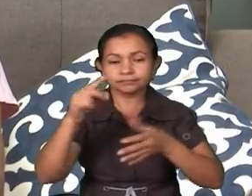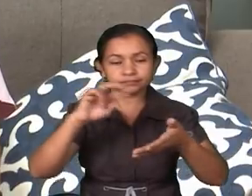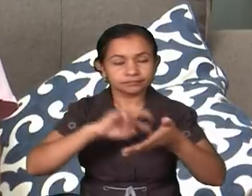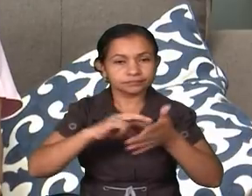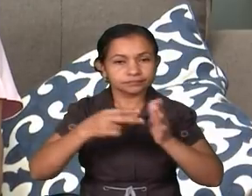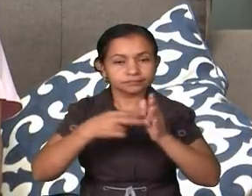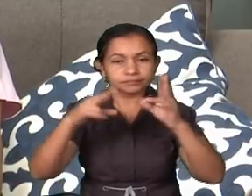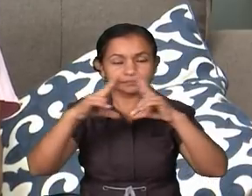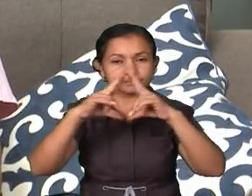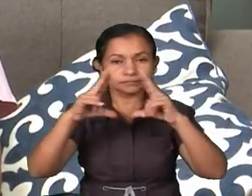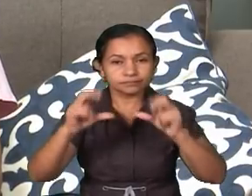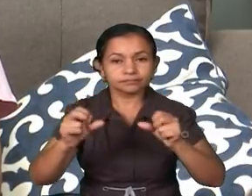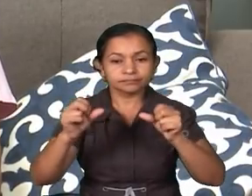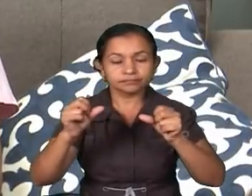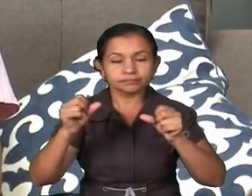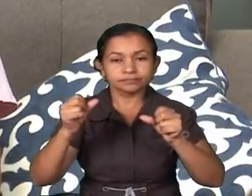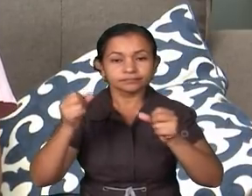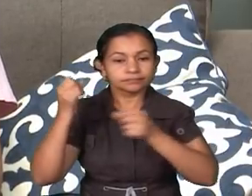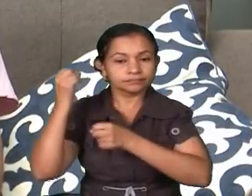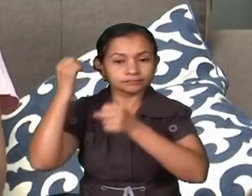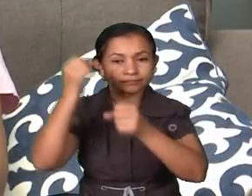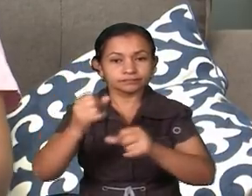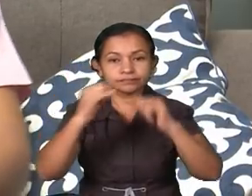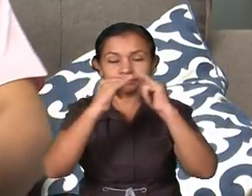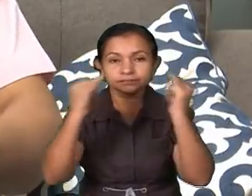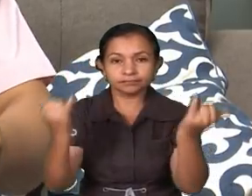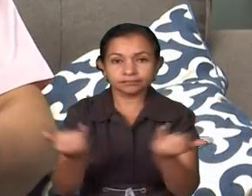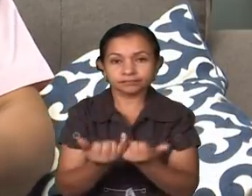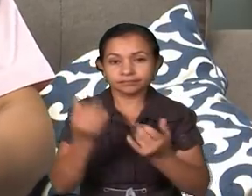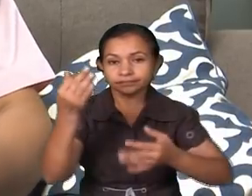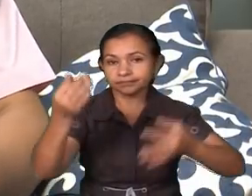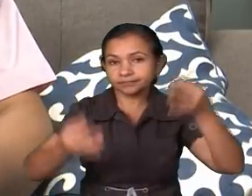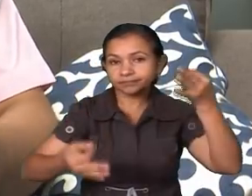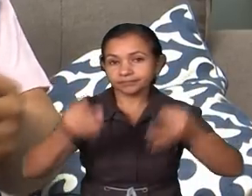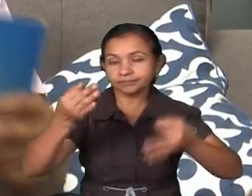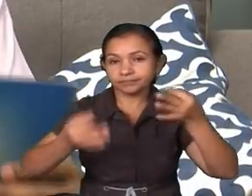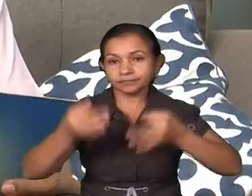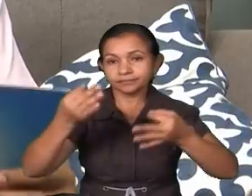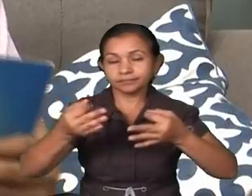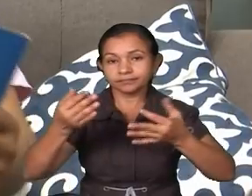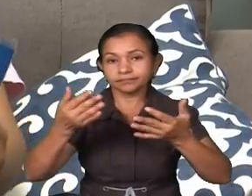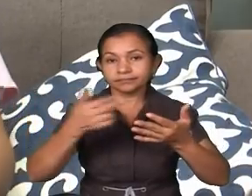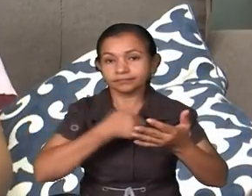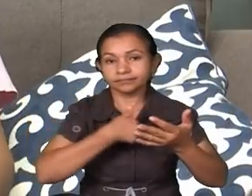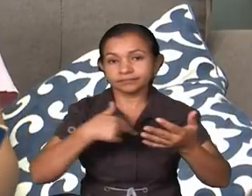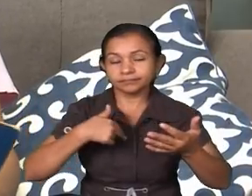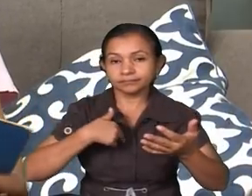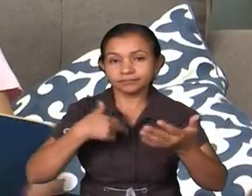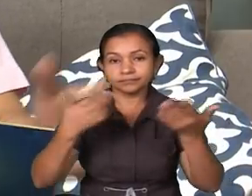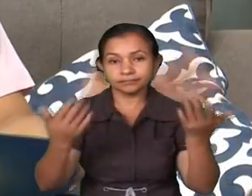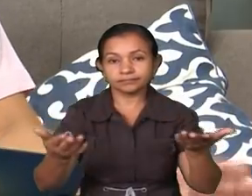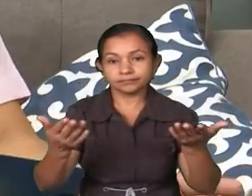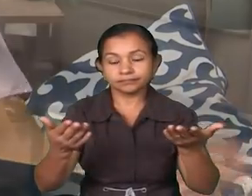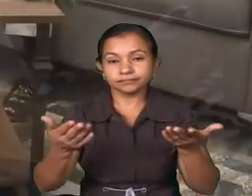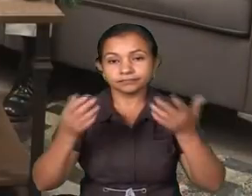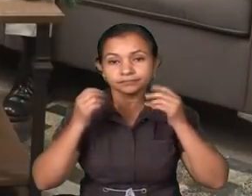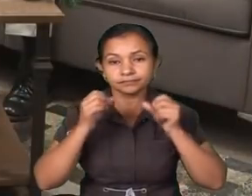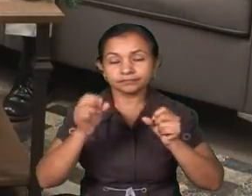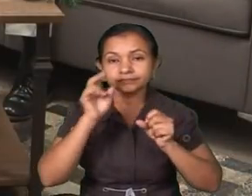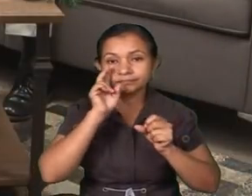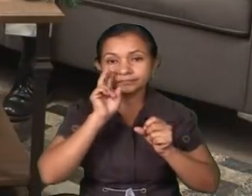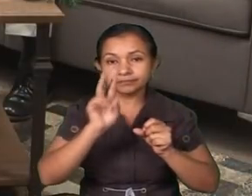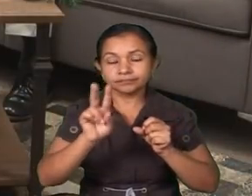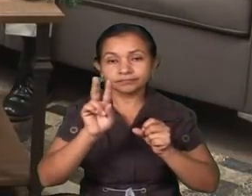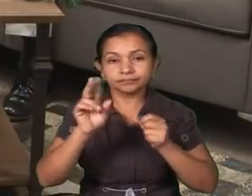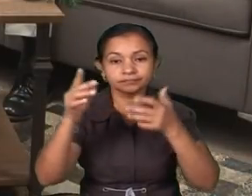para Nicaragua llegar y plantar ante la Corte Internacional de Justicia una demanda en la que precisamente constata las agresiones